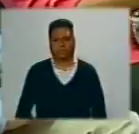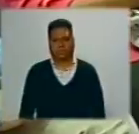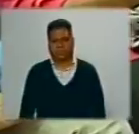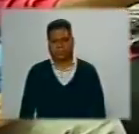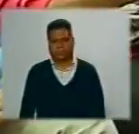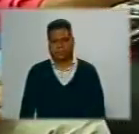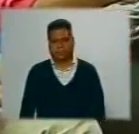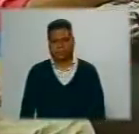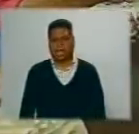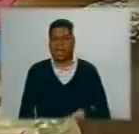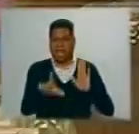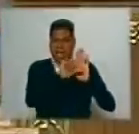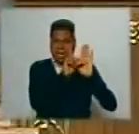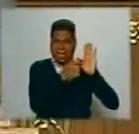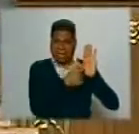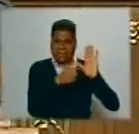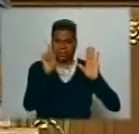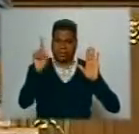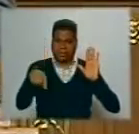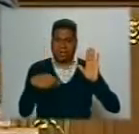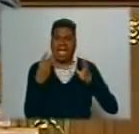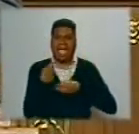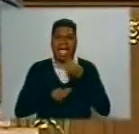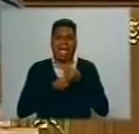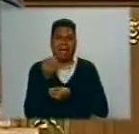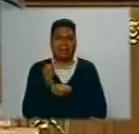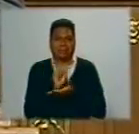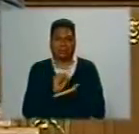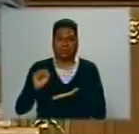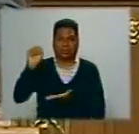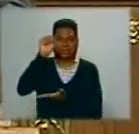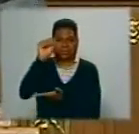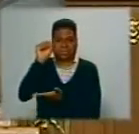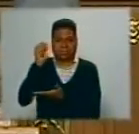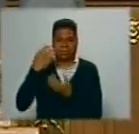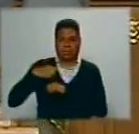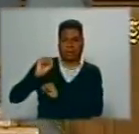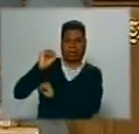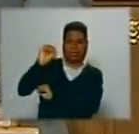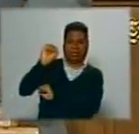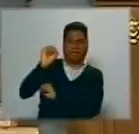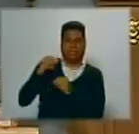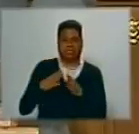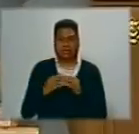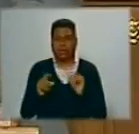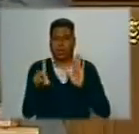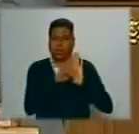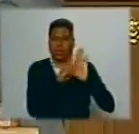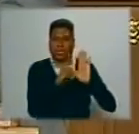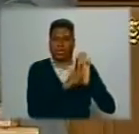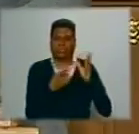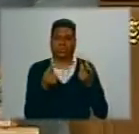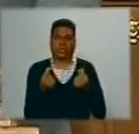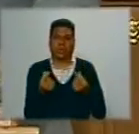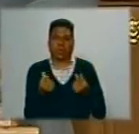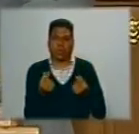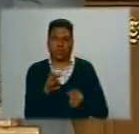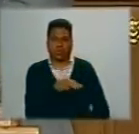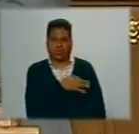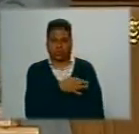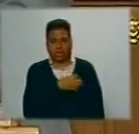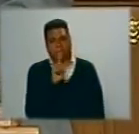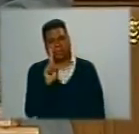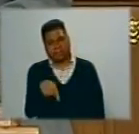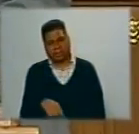Esta ley también crea un sistema para la defensa de los derechos socioeconómicos. En